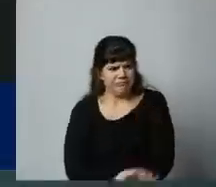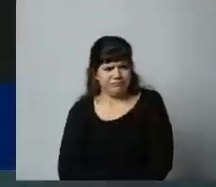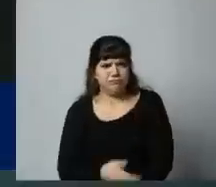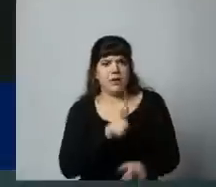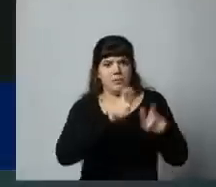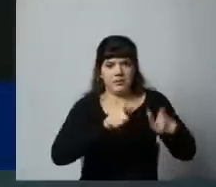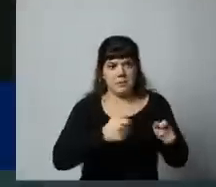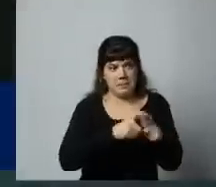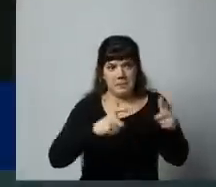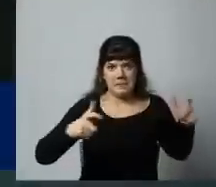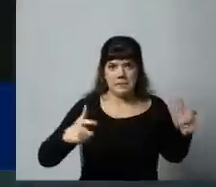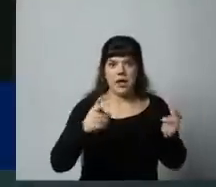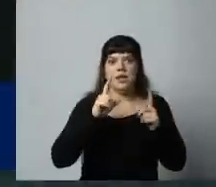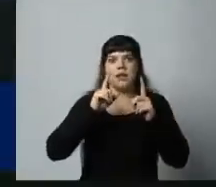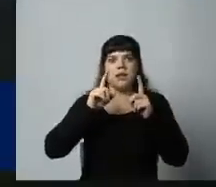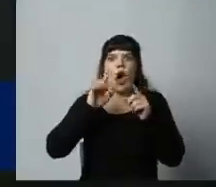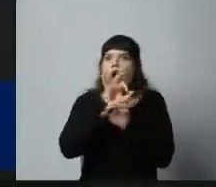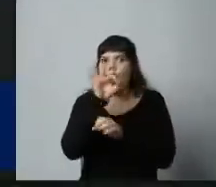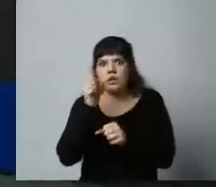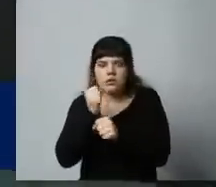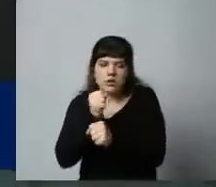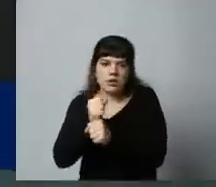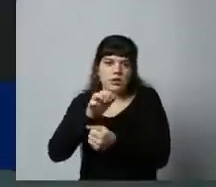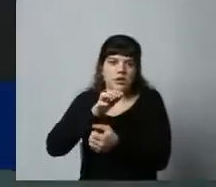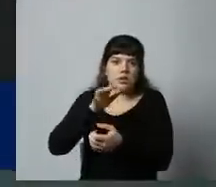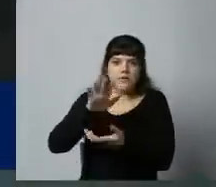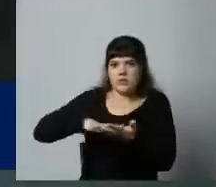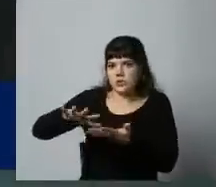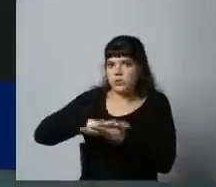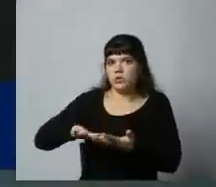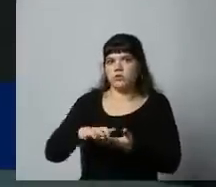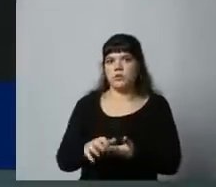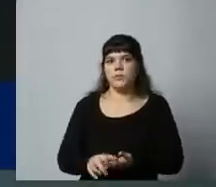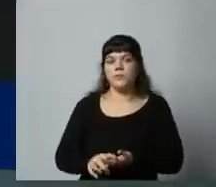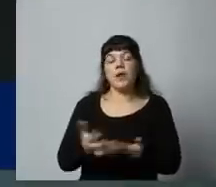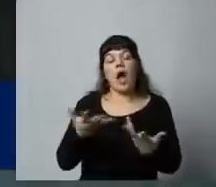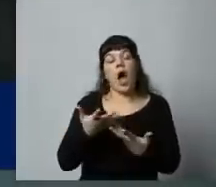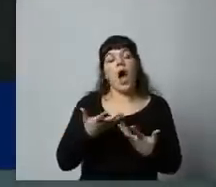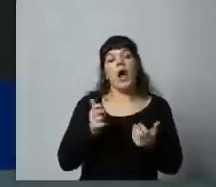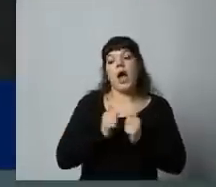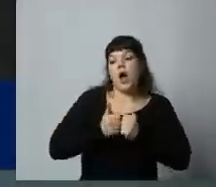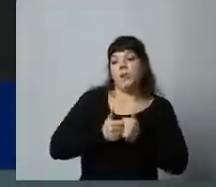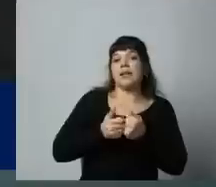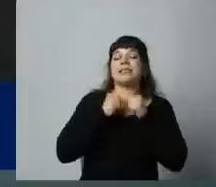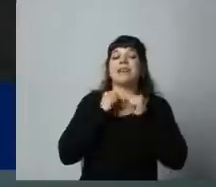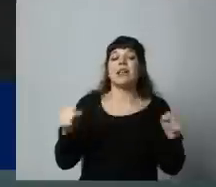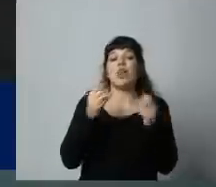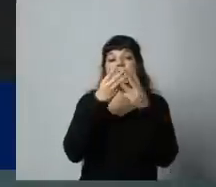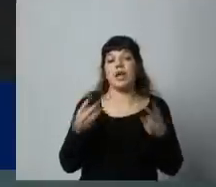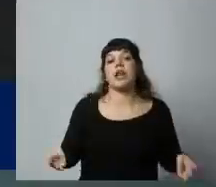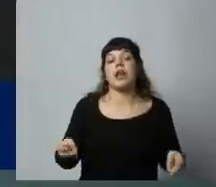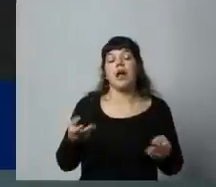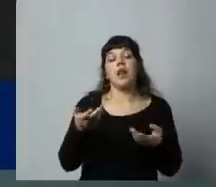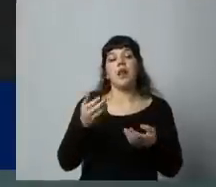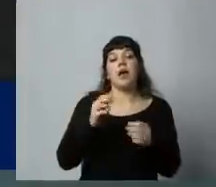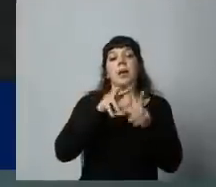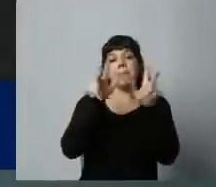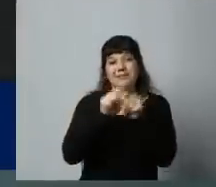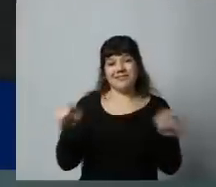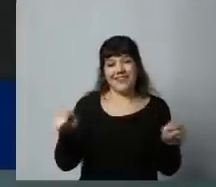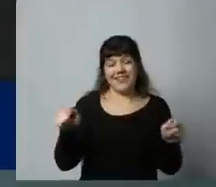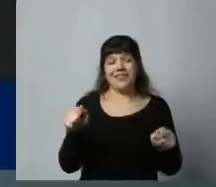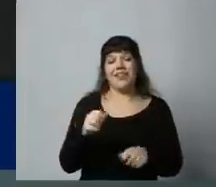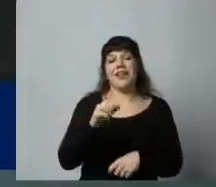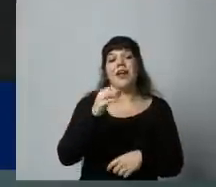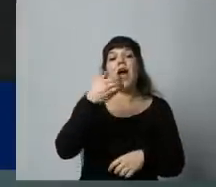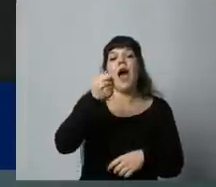deterioro de las condiciones laborales y de vida nos acompaña el secretario general de El Pit cnt Marcelo abdala bienvenido Marcelo